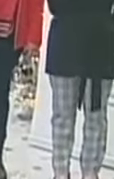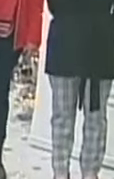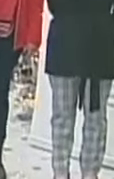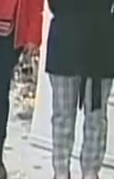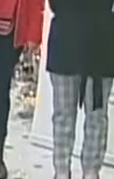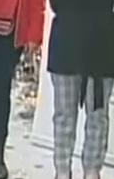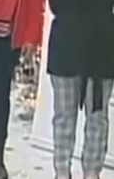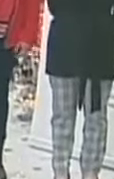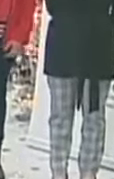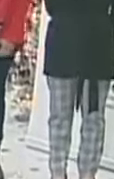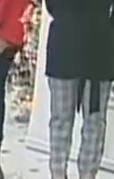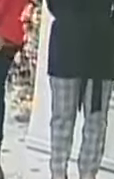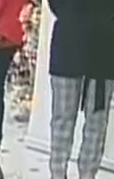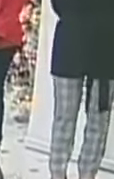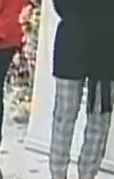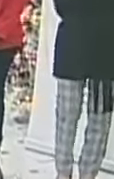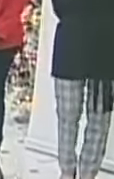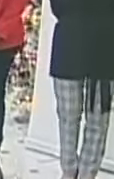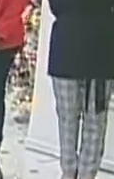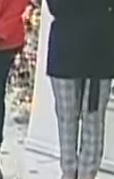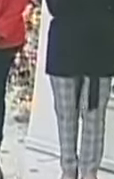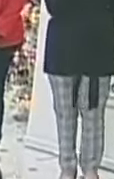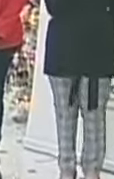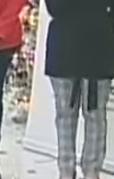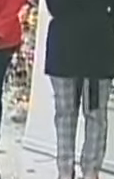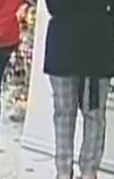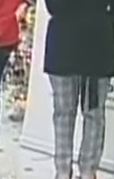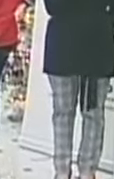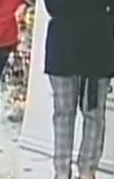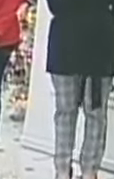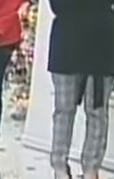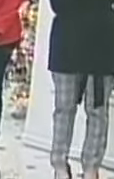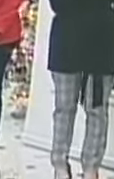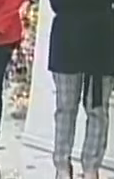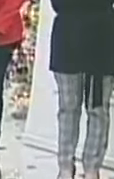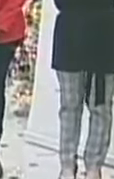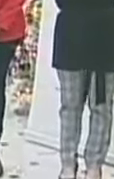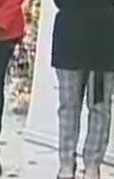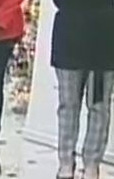insignia de todo nuestro país. Con su